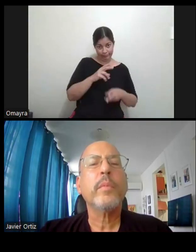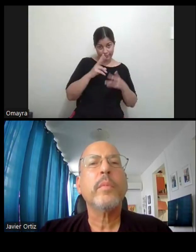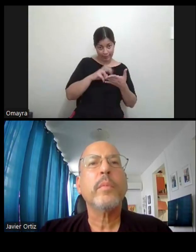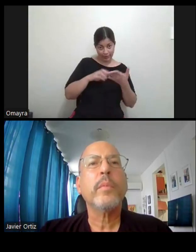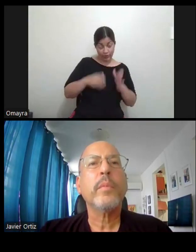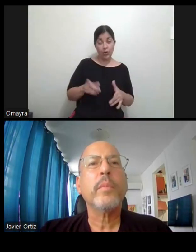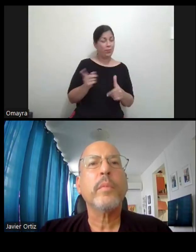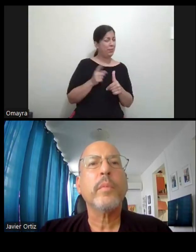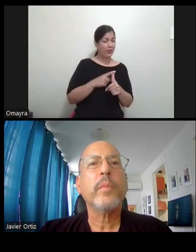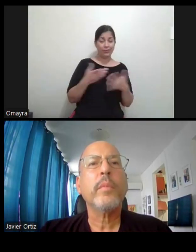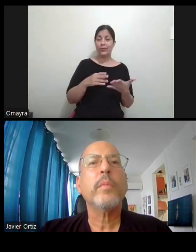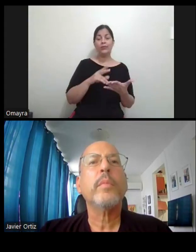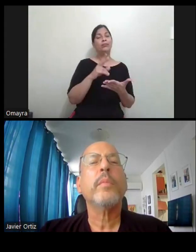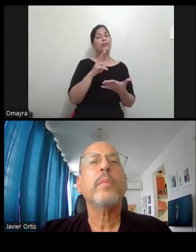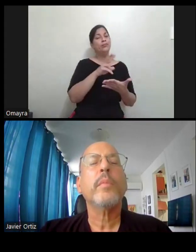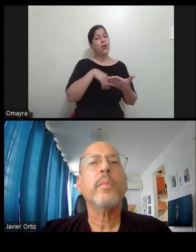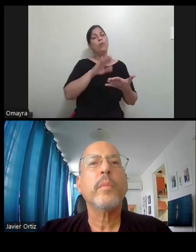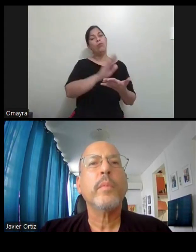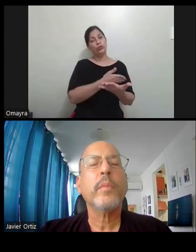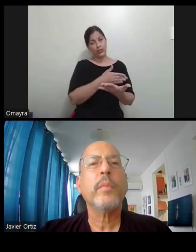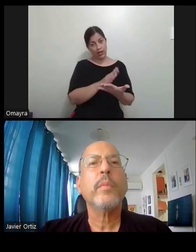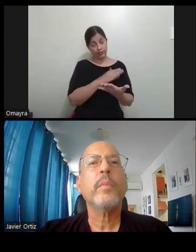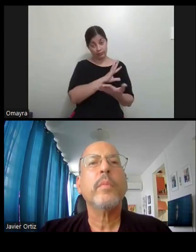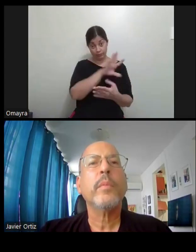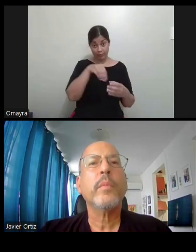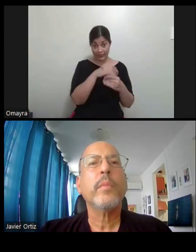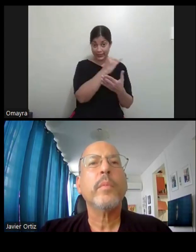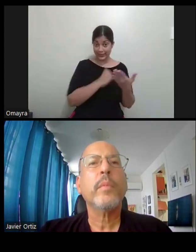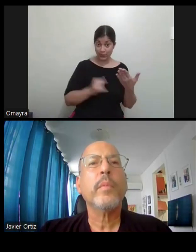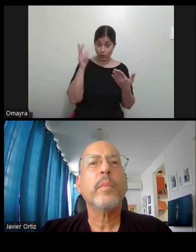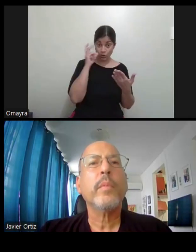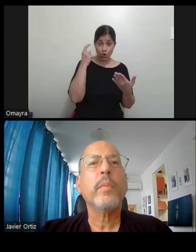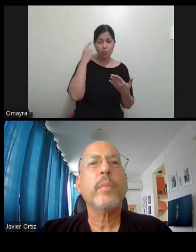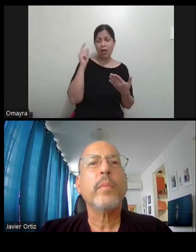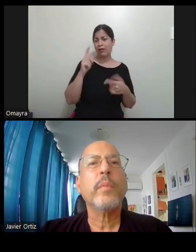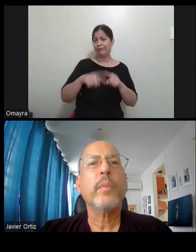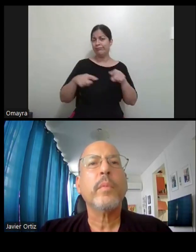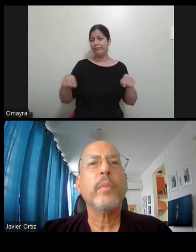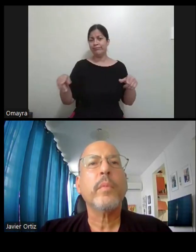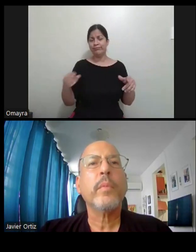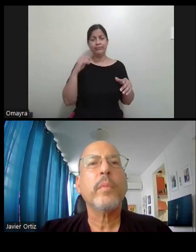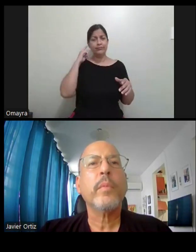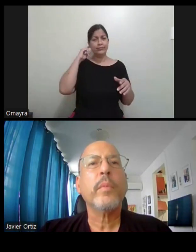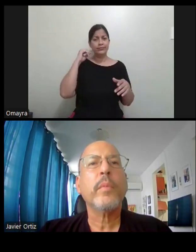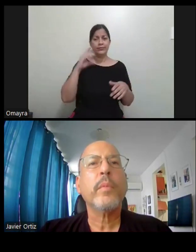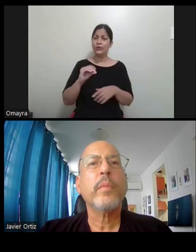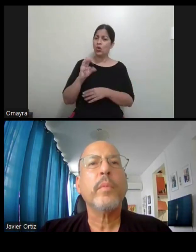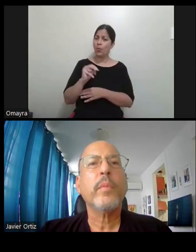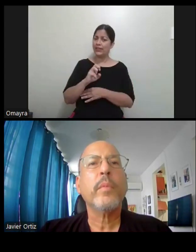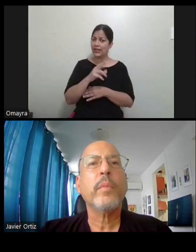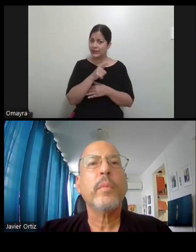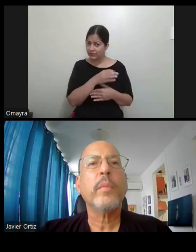investigación musical. Como parte del diseño sonoro para una serie de documentales que